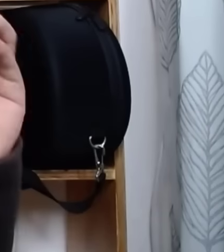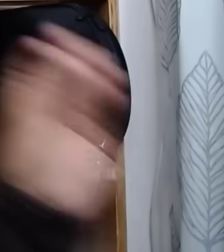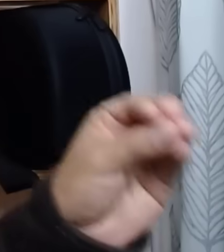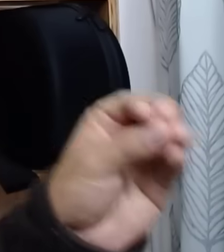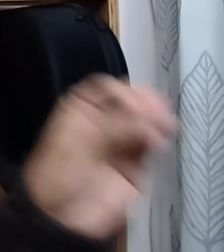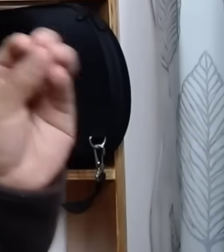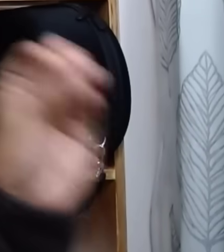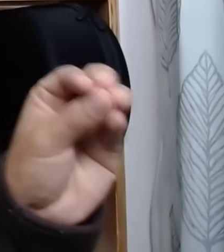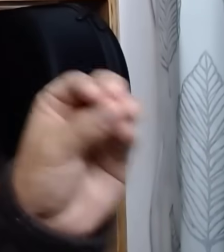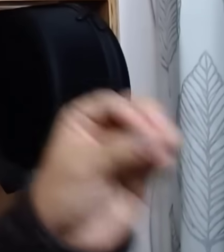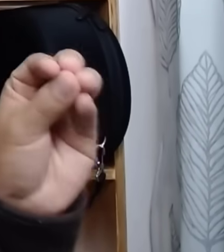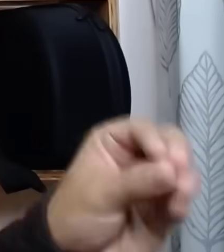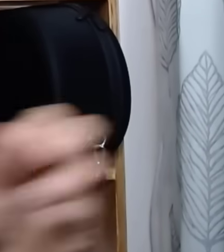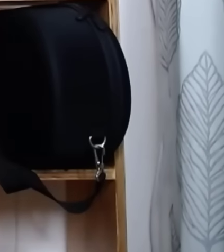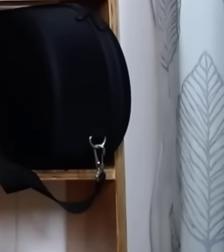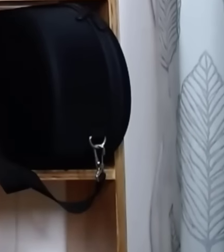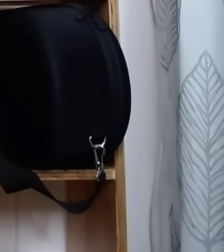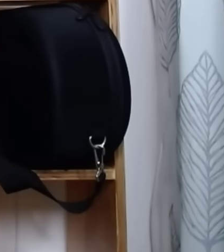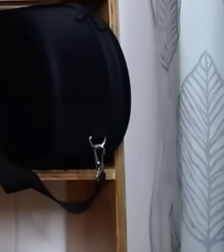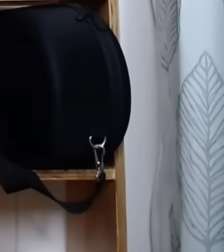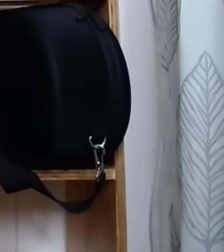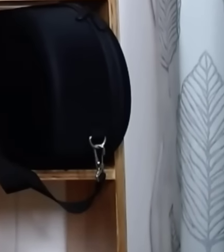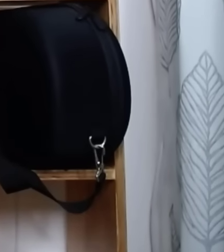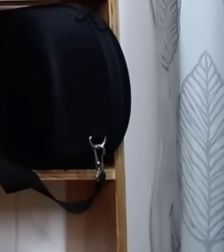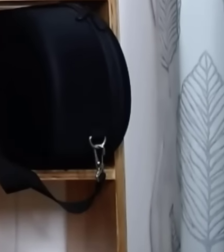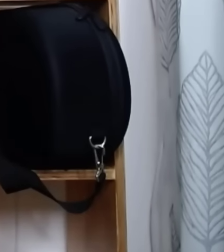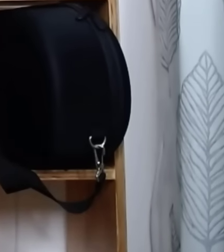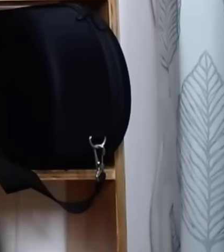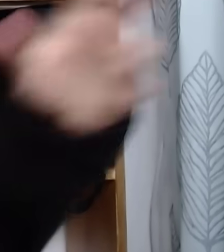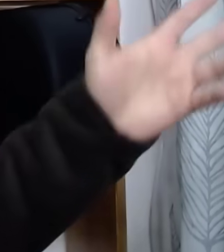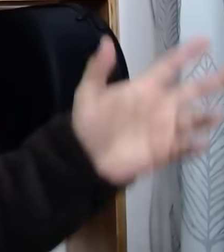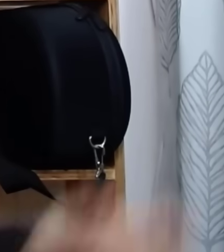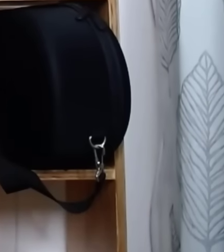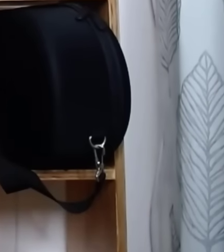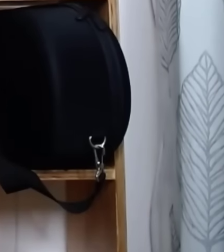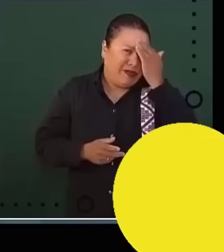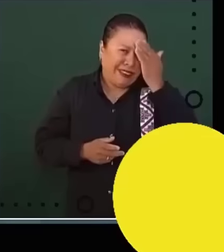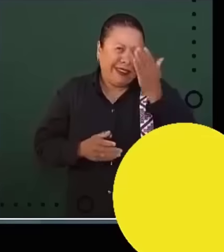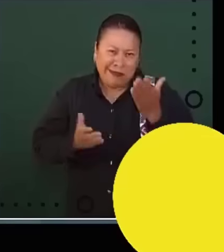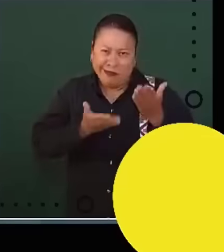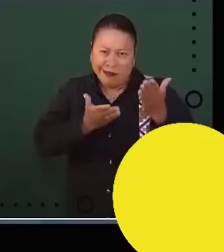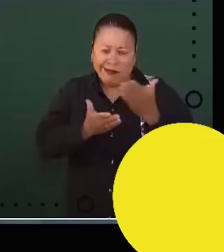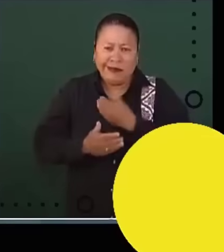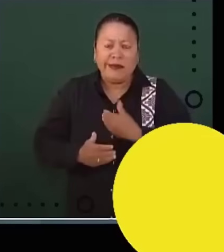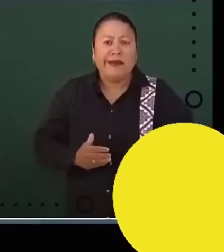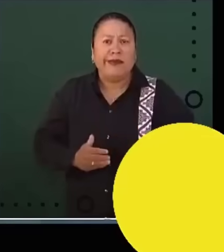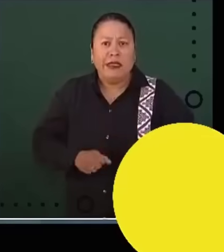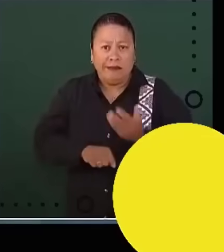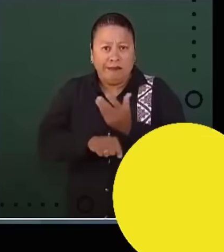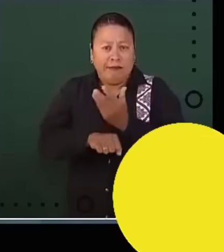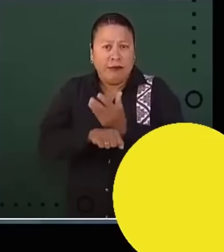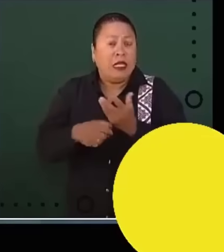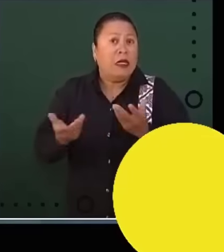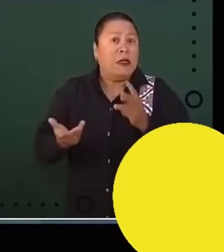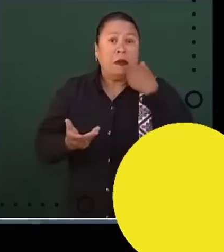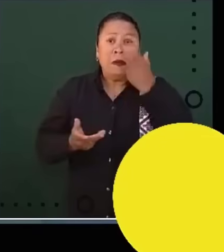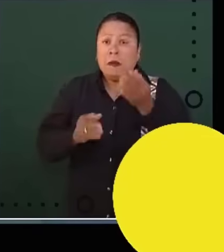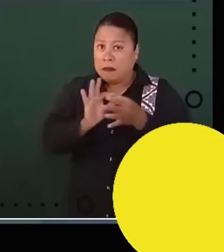mañana y en este clip, con este clip me despido. No olvides reventar el botón de like, compartir y suscribirte. Gracias. Aclarar de que